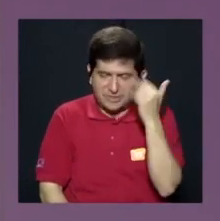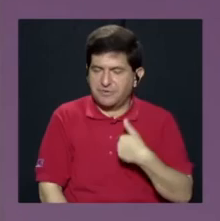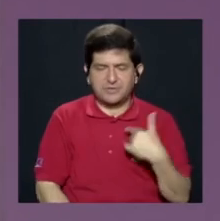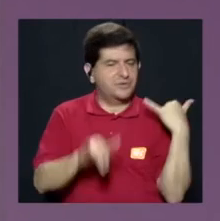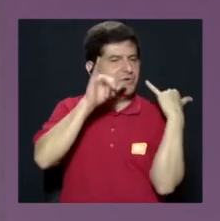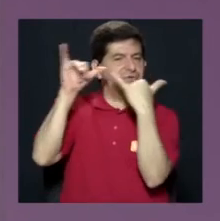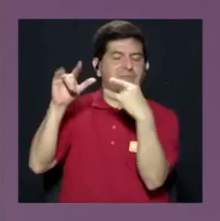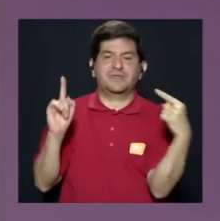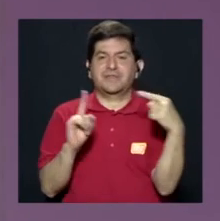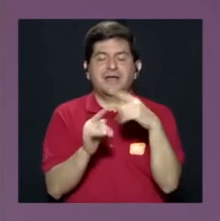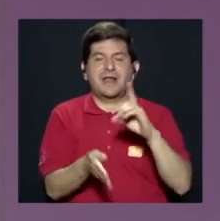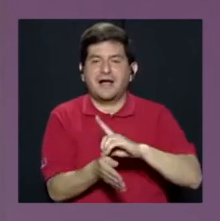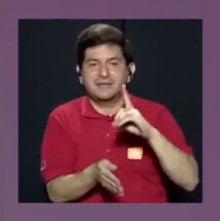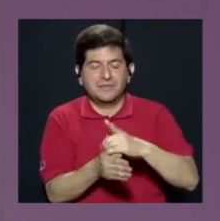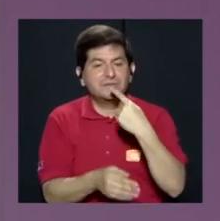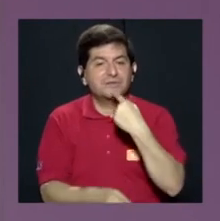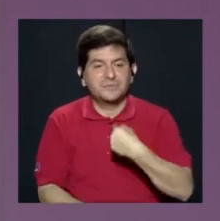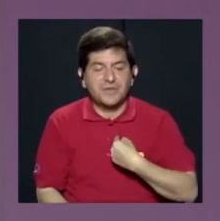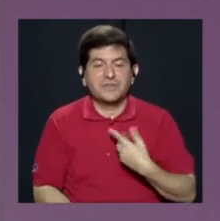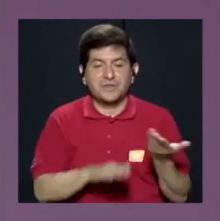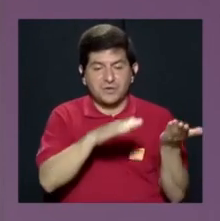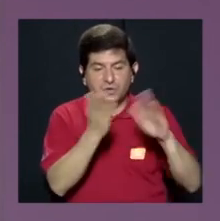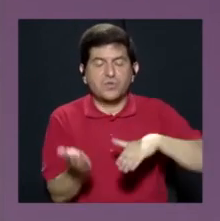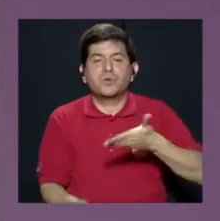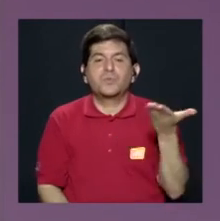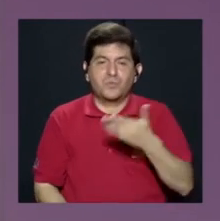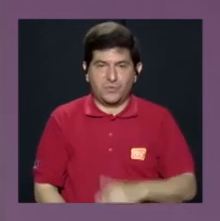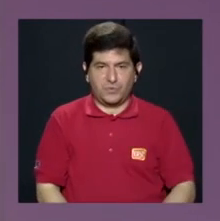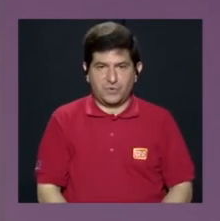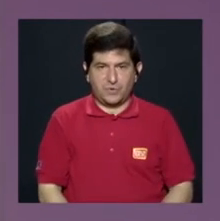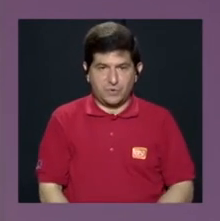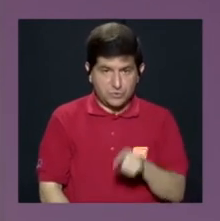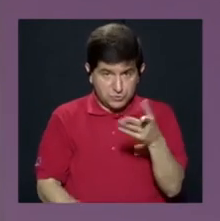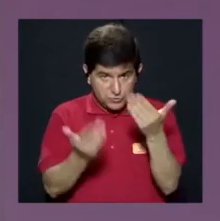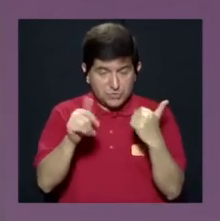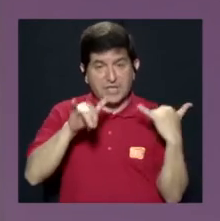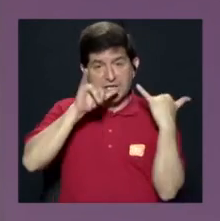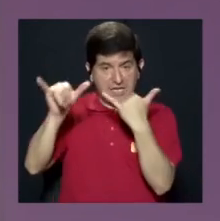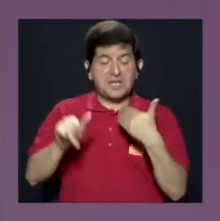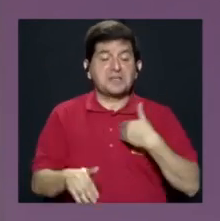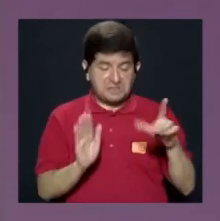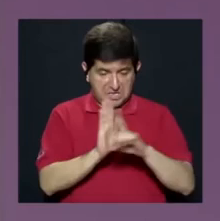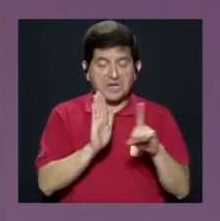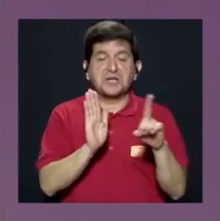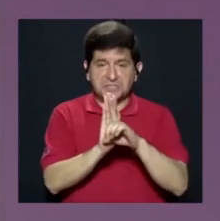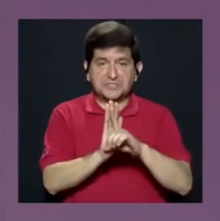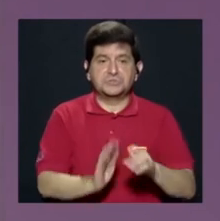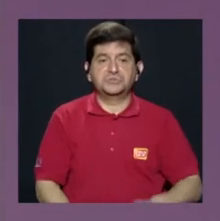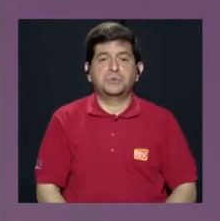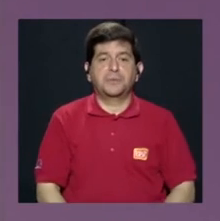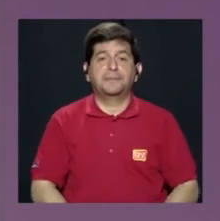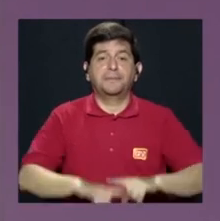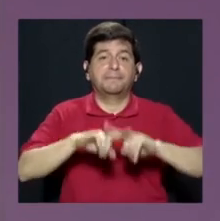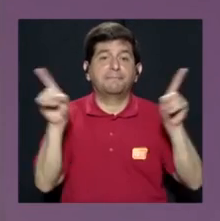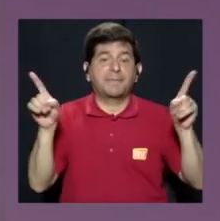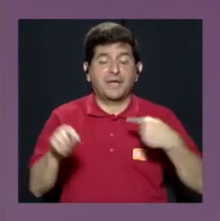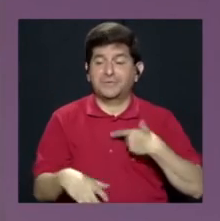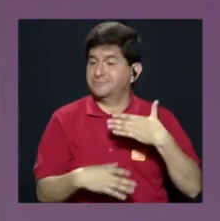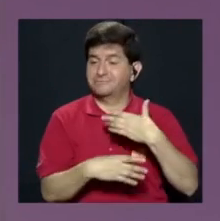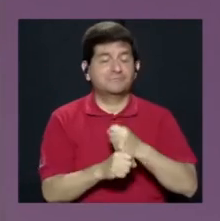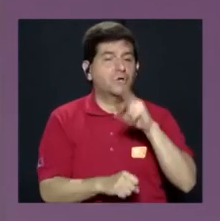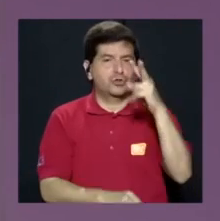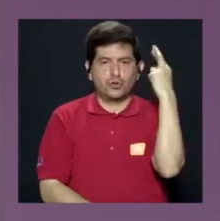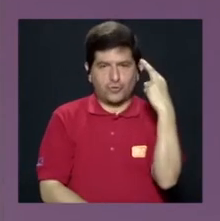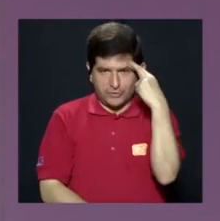demanda hasta que el médico me dijo de qué había muerto realmente. Él me dijo, si usted quiere demandar, tiene todo el derecho. Pero no lo hice por